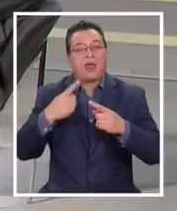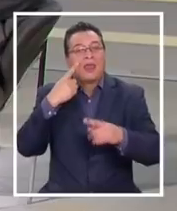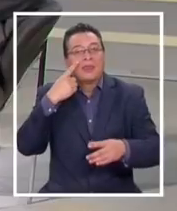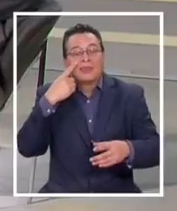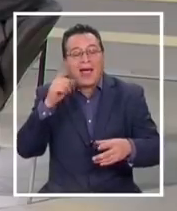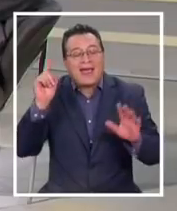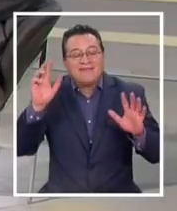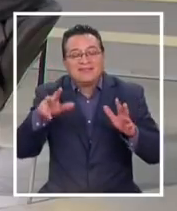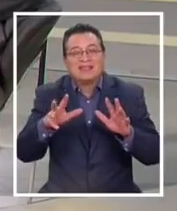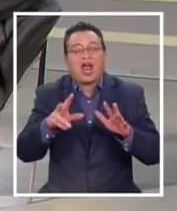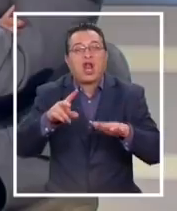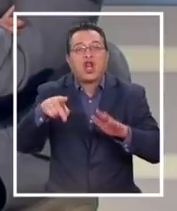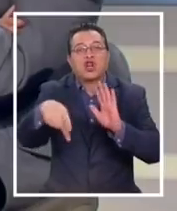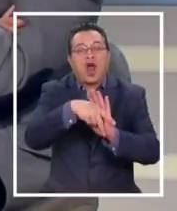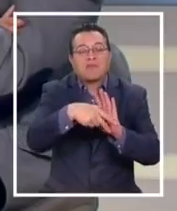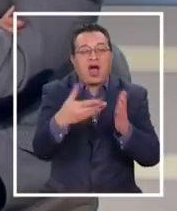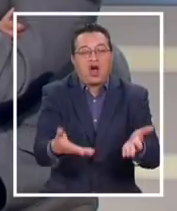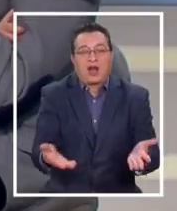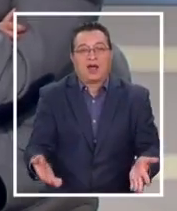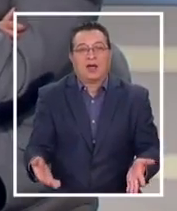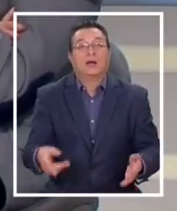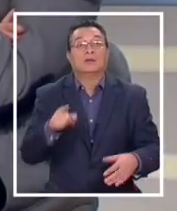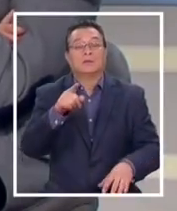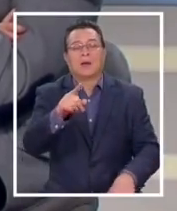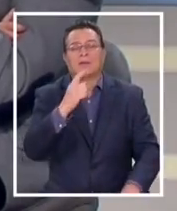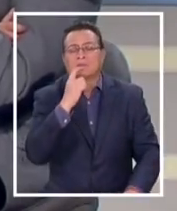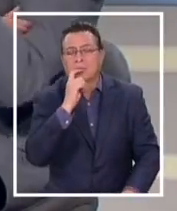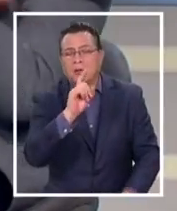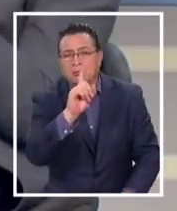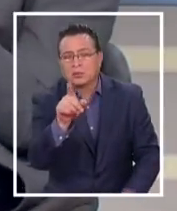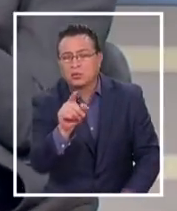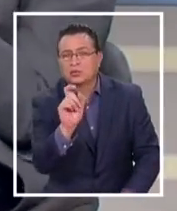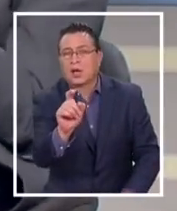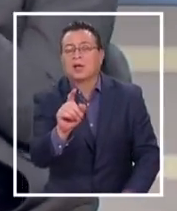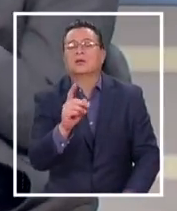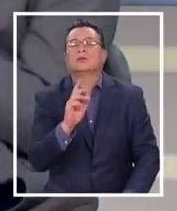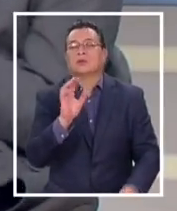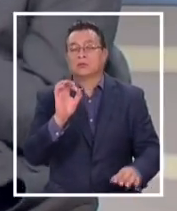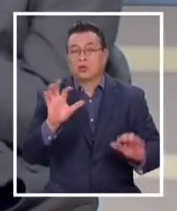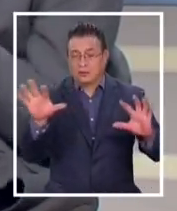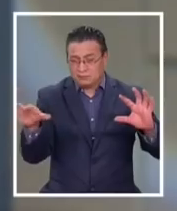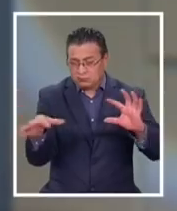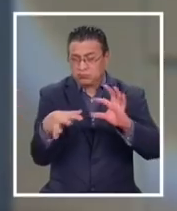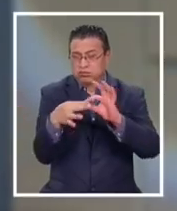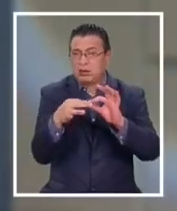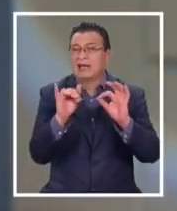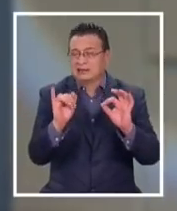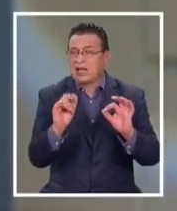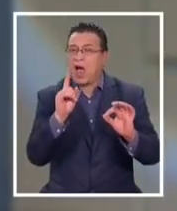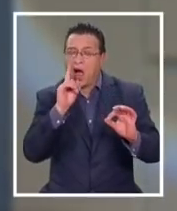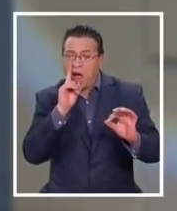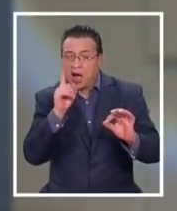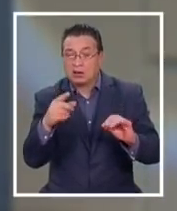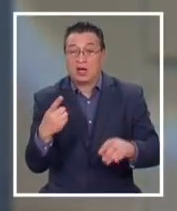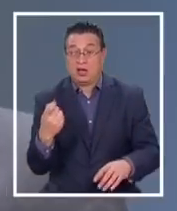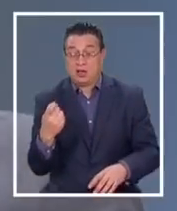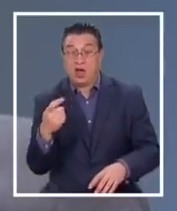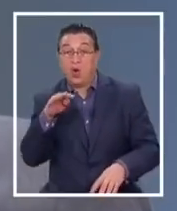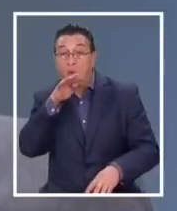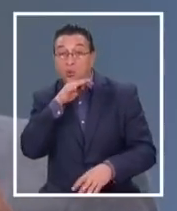la normativa que tenemos vigente. Subsecretaria Martorell, ¿tiene directa relación, o tiene mucho que ver más bien, porque relación tiene el uso de